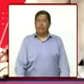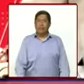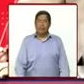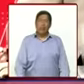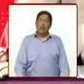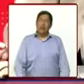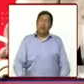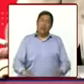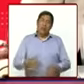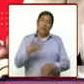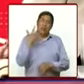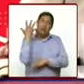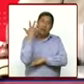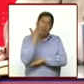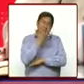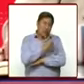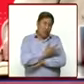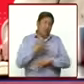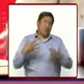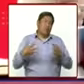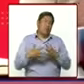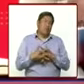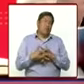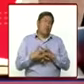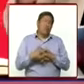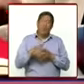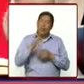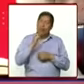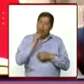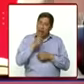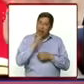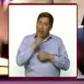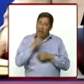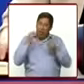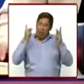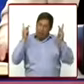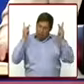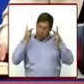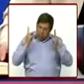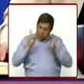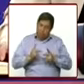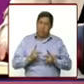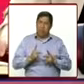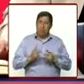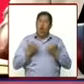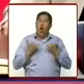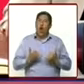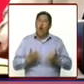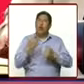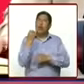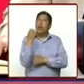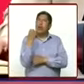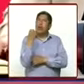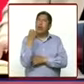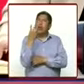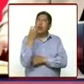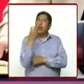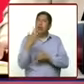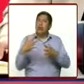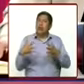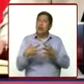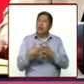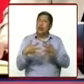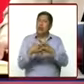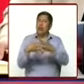Hemos tenido 5 días de bloqueo y cada día peor, porque hoy ya hemos llegado a los 14 puntos de bloqueo en